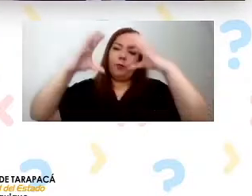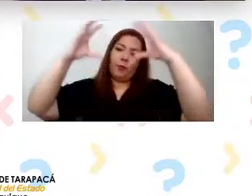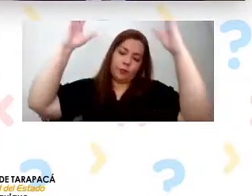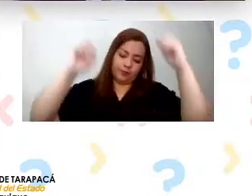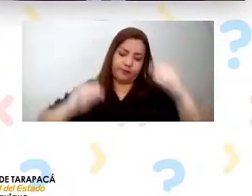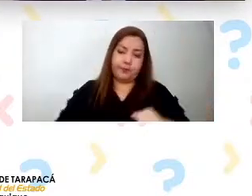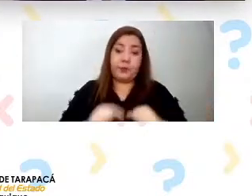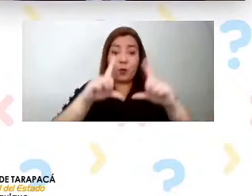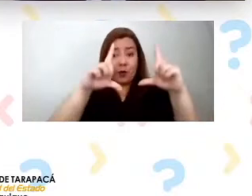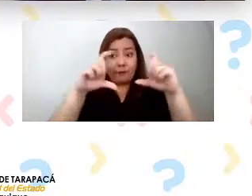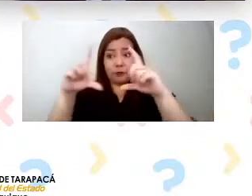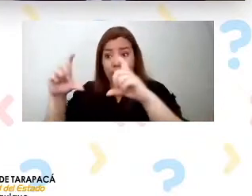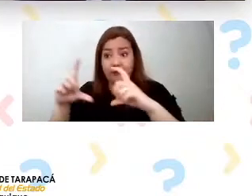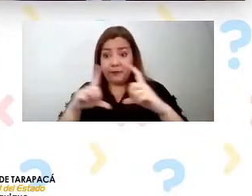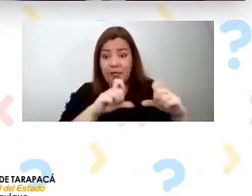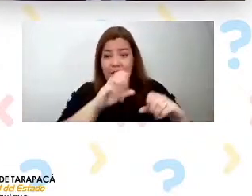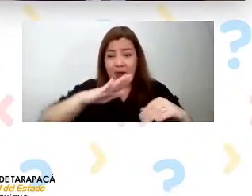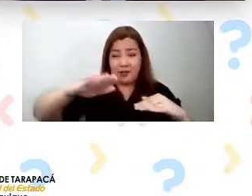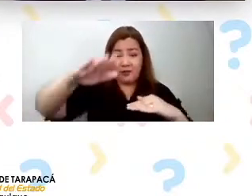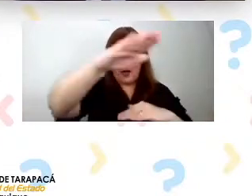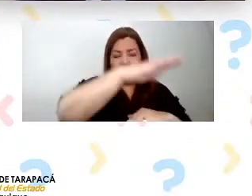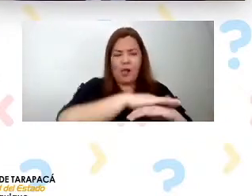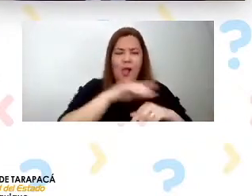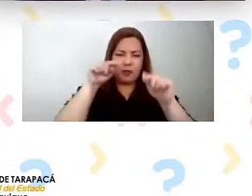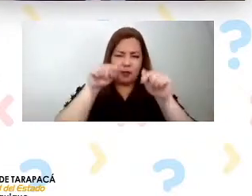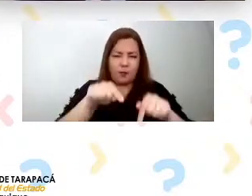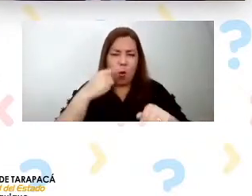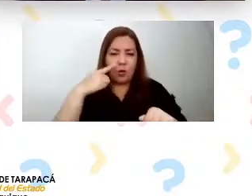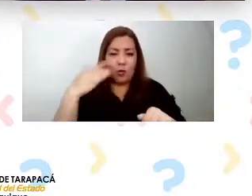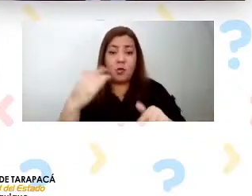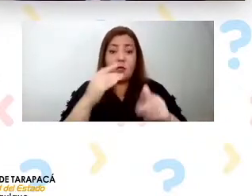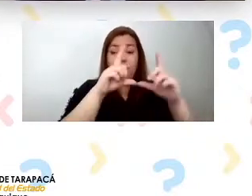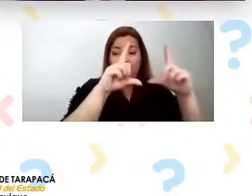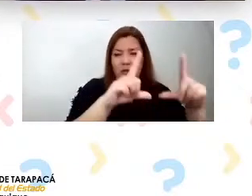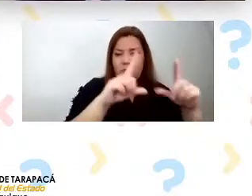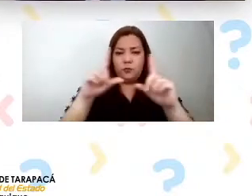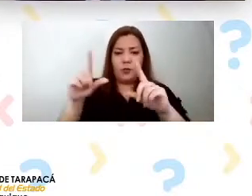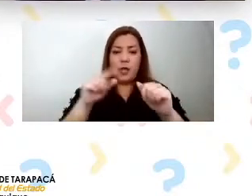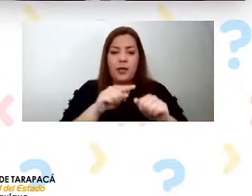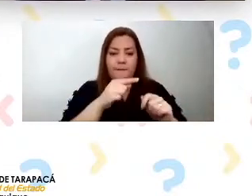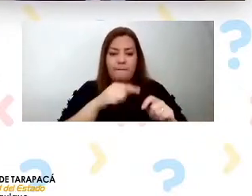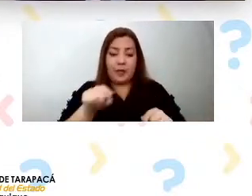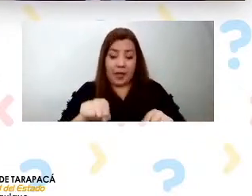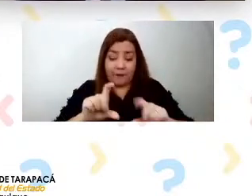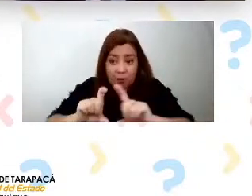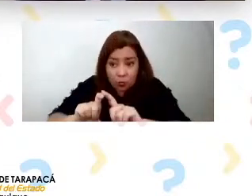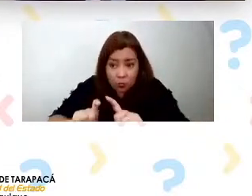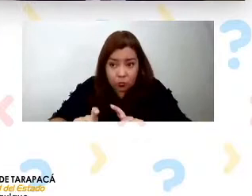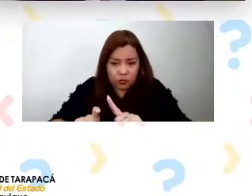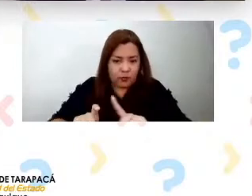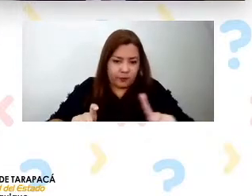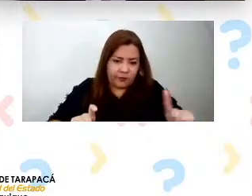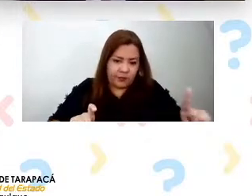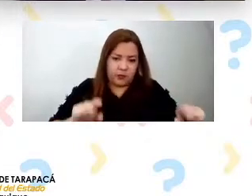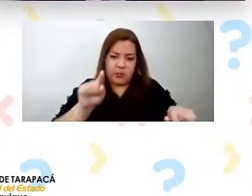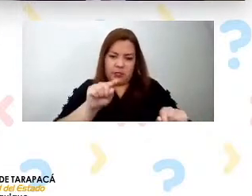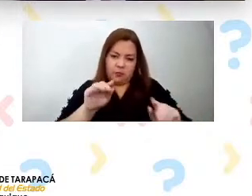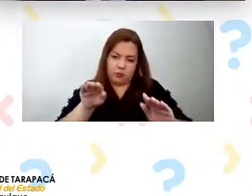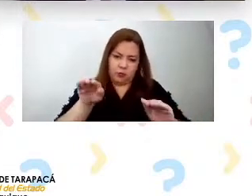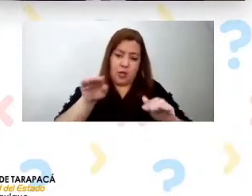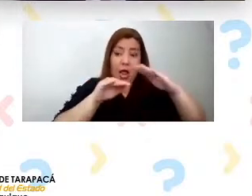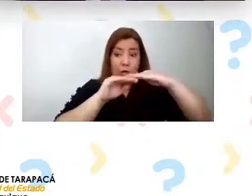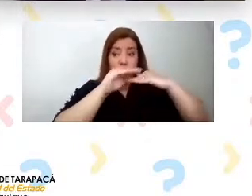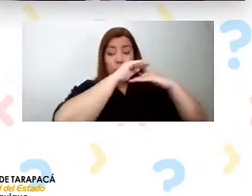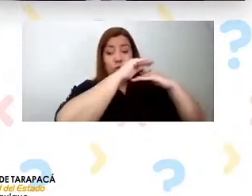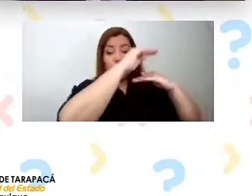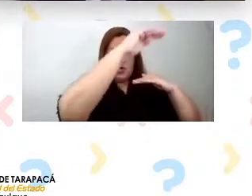altiplano. Acá, importante, ¿no es cierto?, está marcando el perfil este que les decía, el perfil fisiográfico de altura. Quisiera